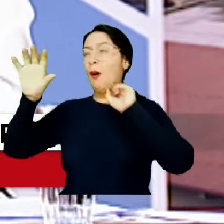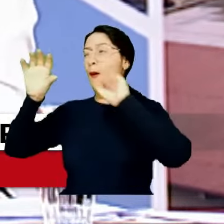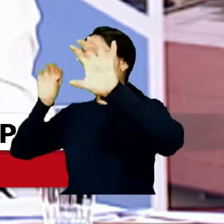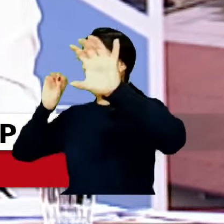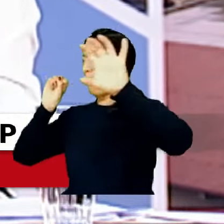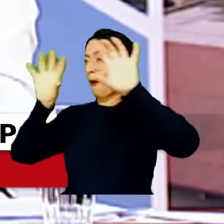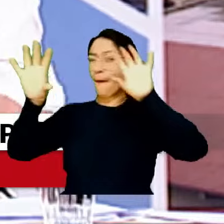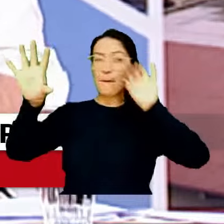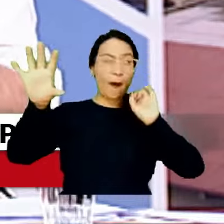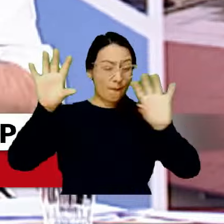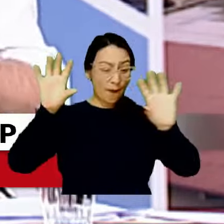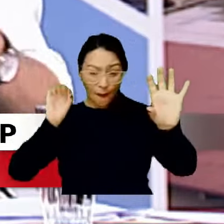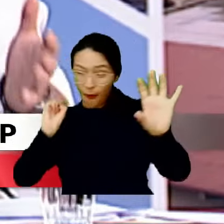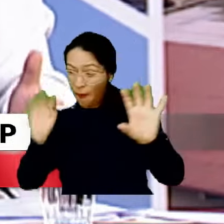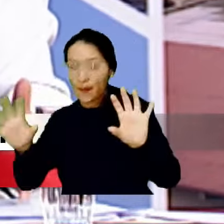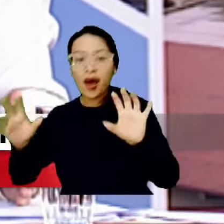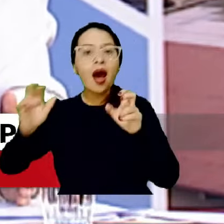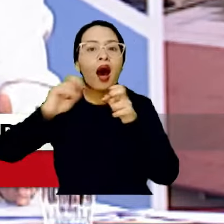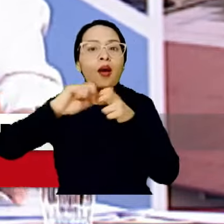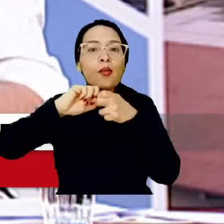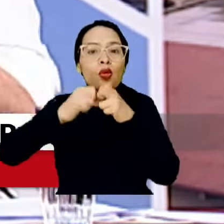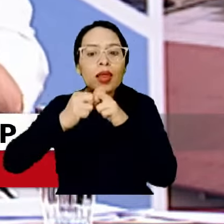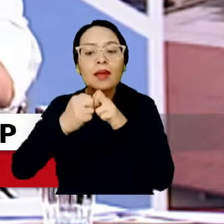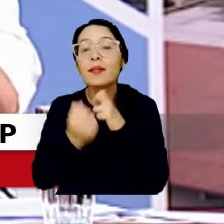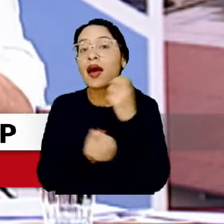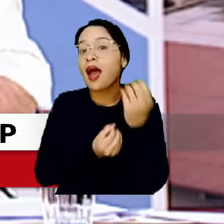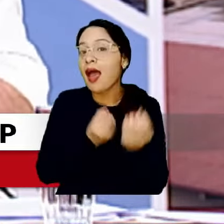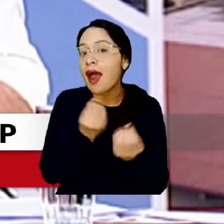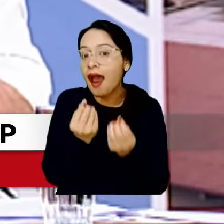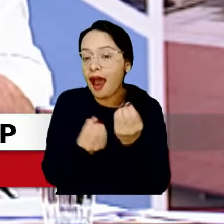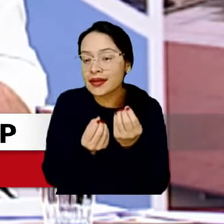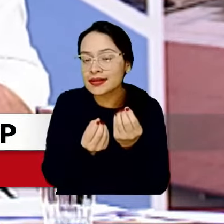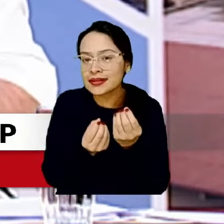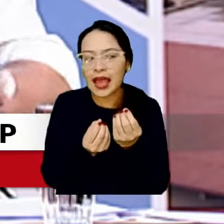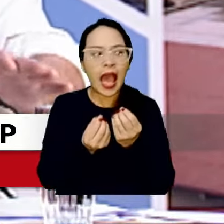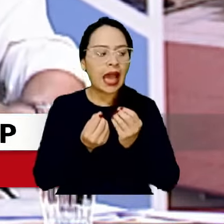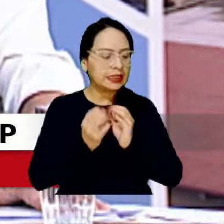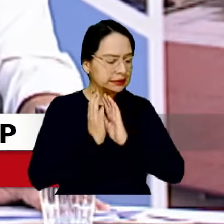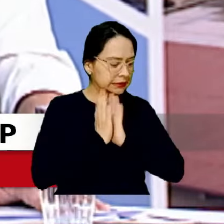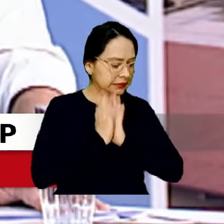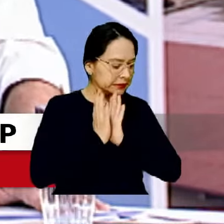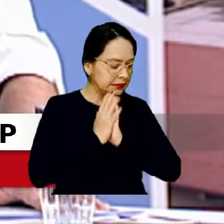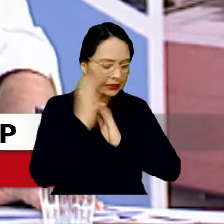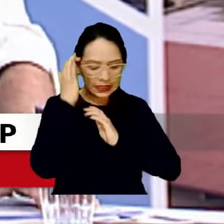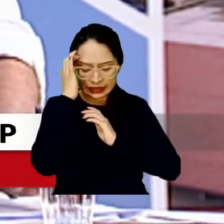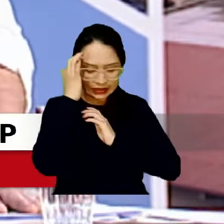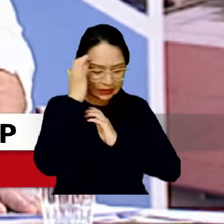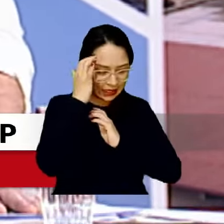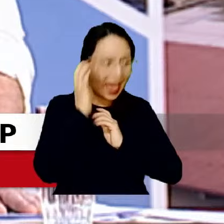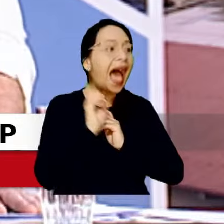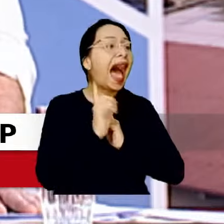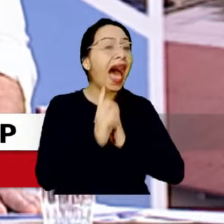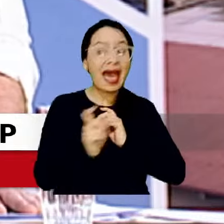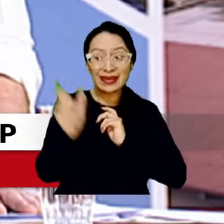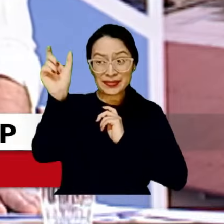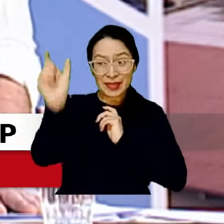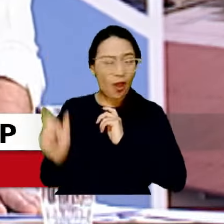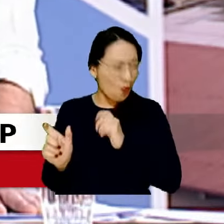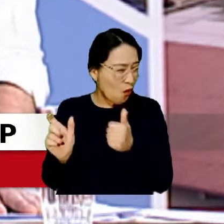empresa pública de movilidad, contratan un troll center que está 100% demostrado, es más, tengo ya un informe pericial, no se han dado cuenta